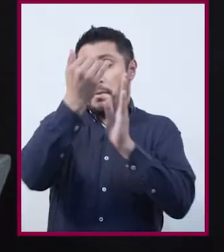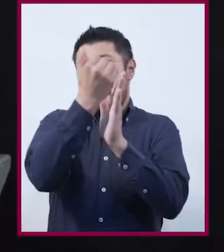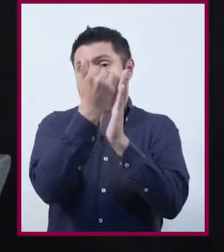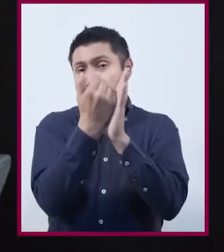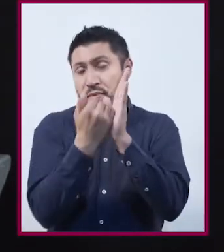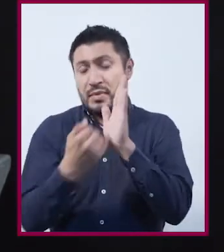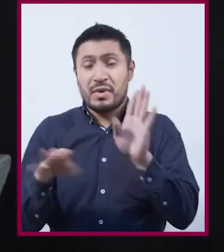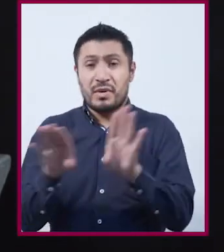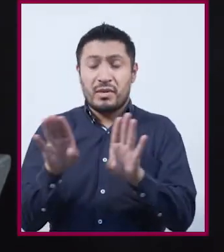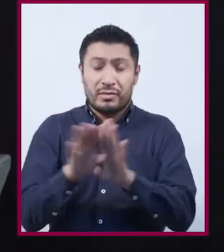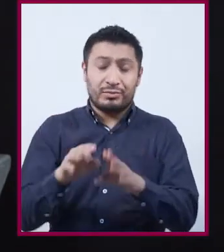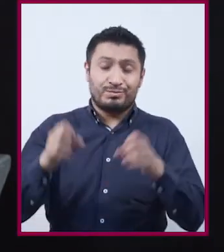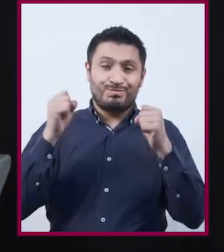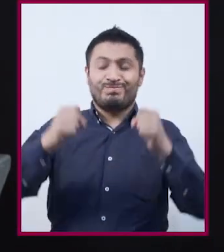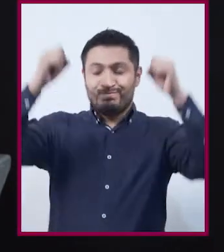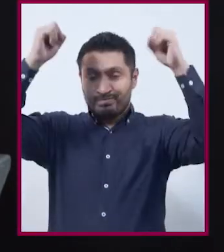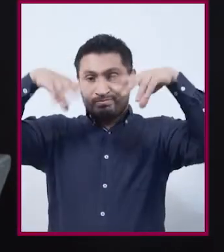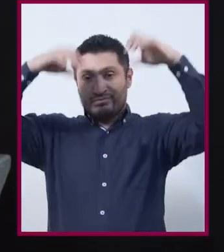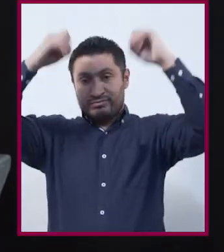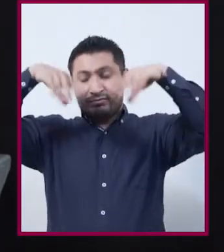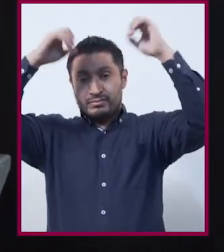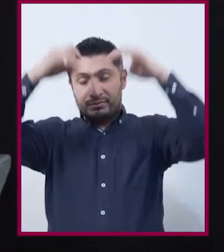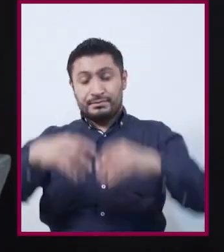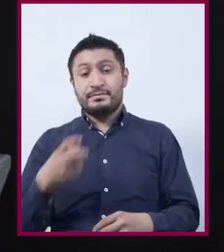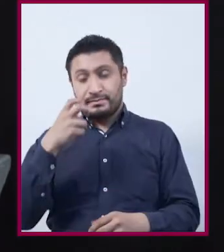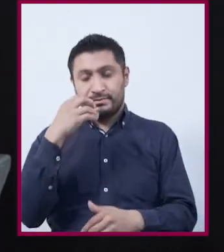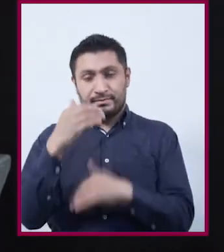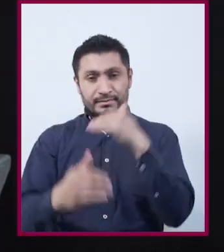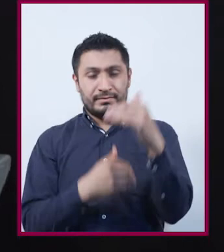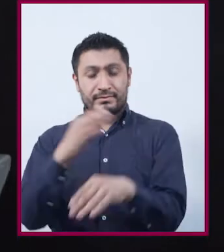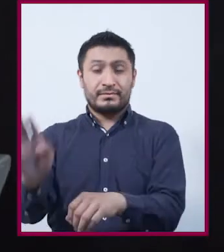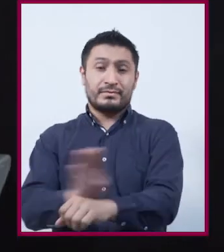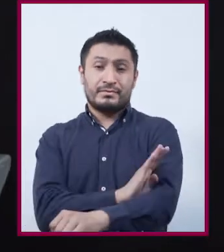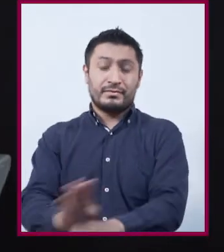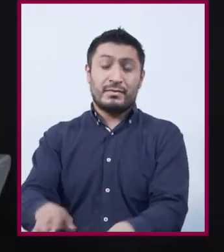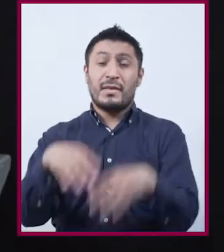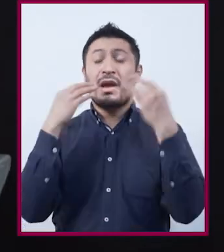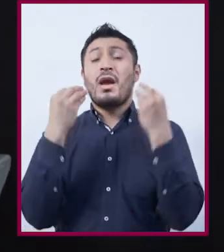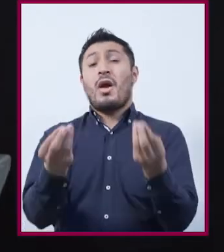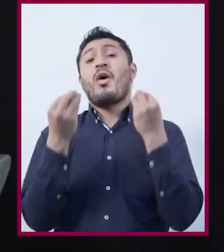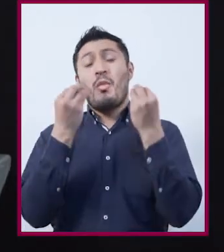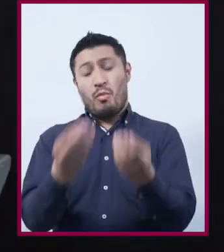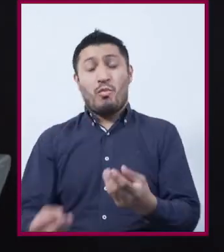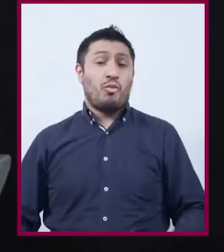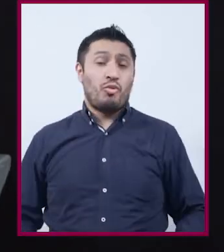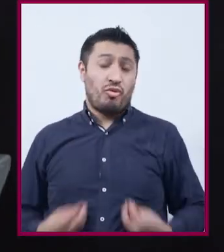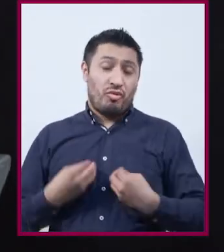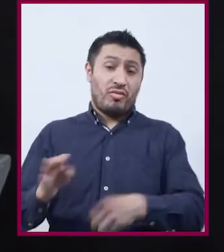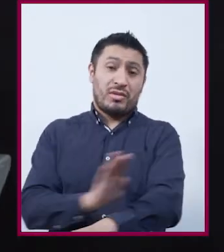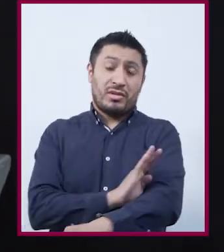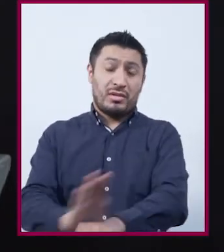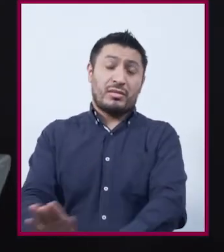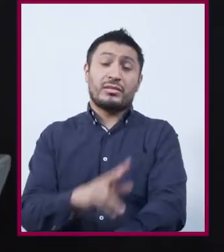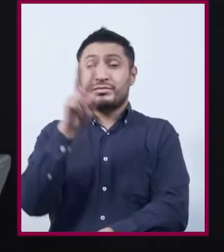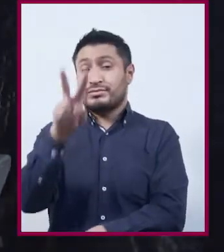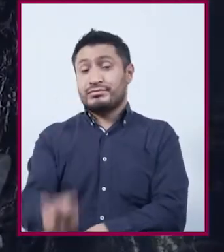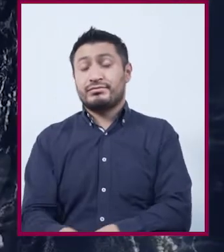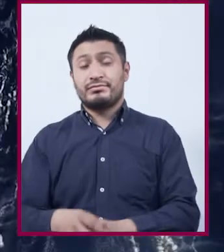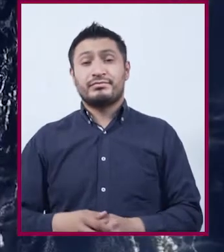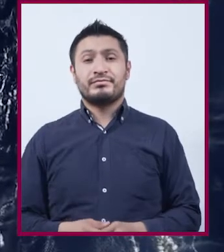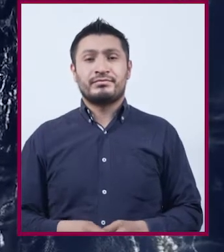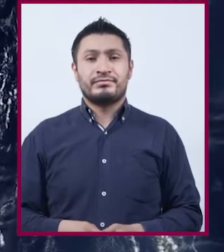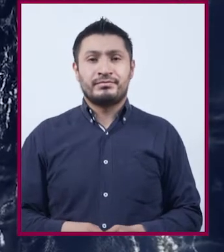permiten controlar y disminuir los terribles efectos del poder de la naturaleza. Estos avances nos han beneficiado enormemente la